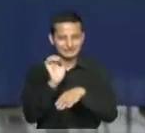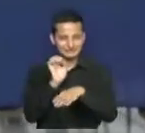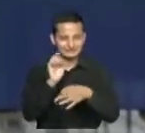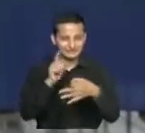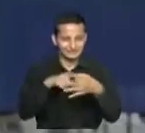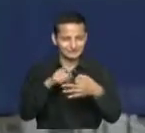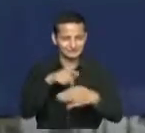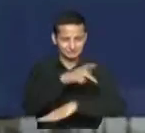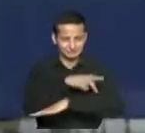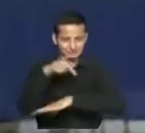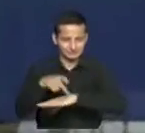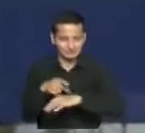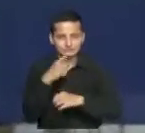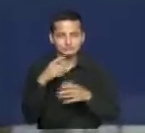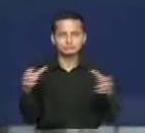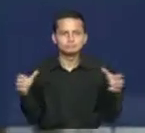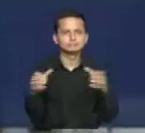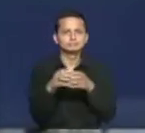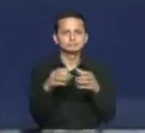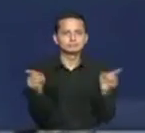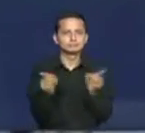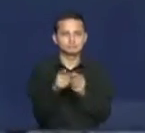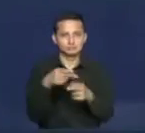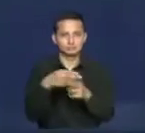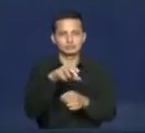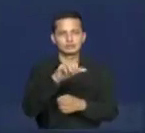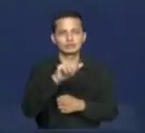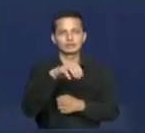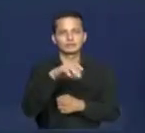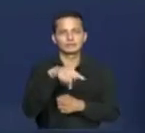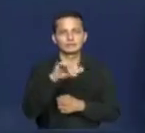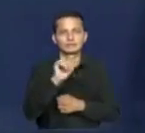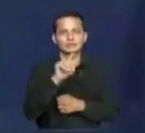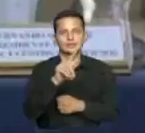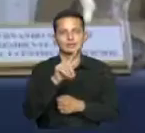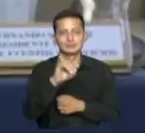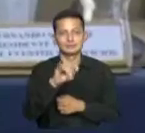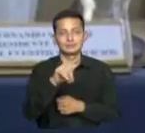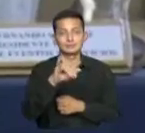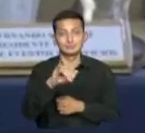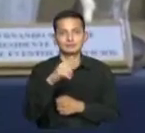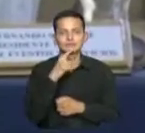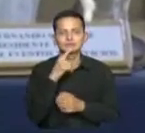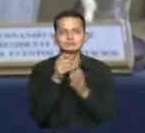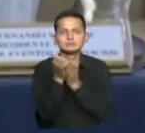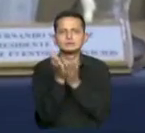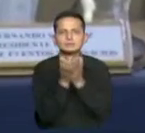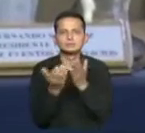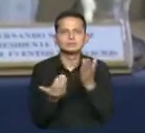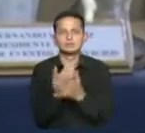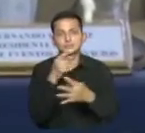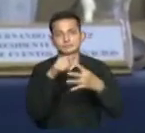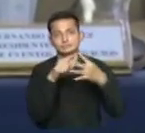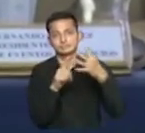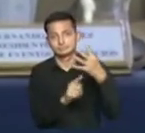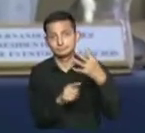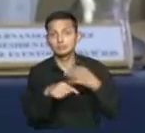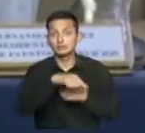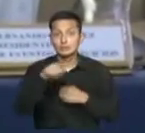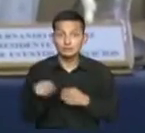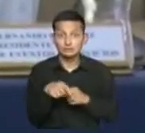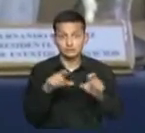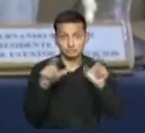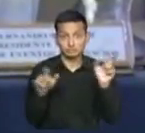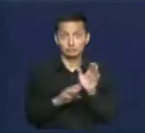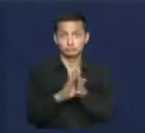se asociaron en 4 consorcios para ofrecer servicios específicos. Con esta medida innovan y apuntan al crecimiento de sus empresas y